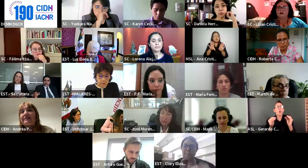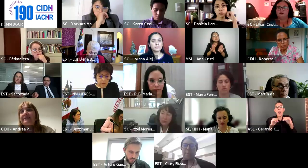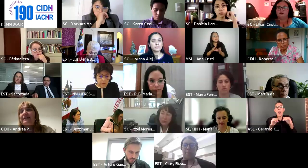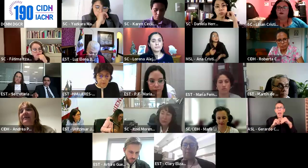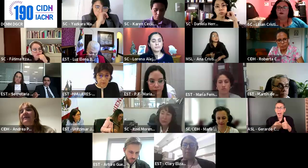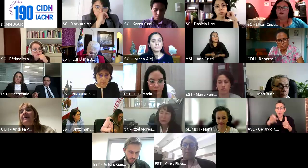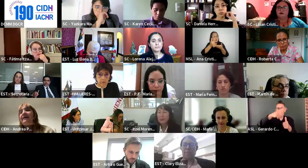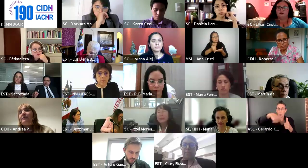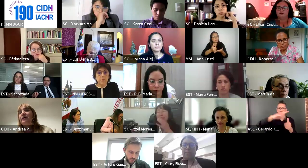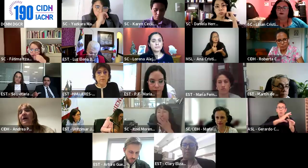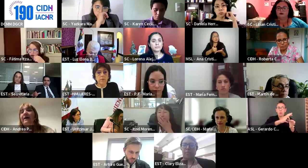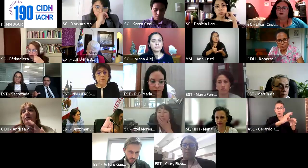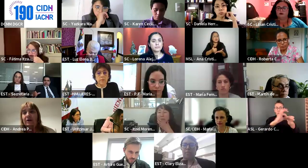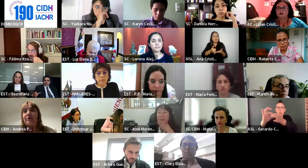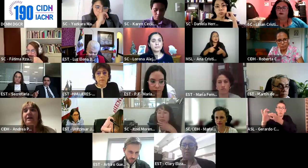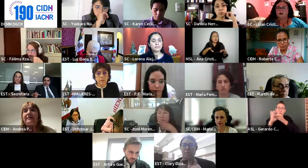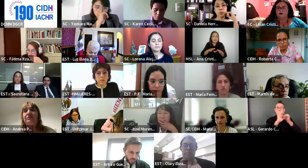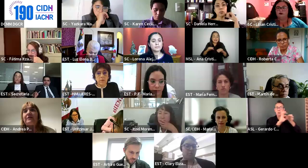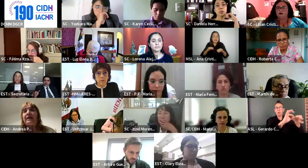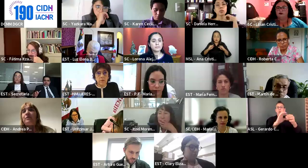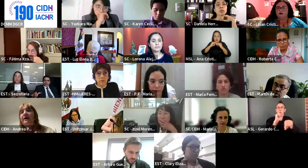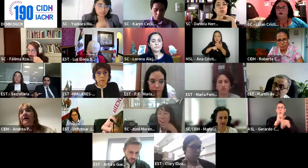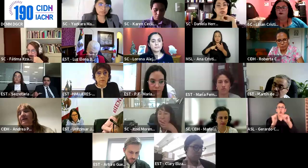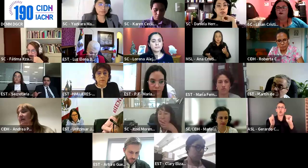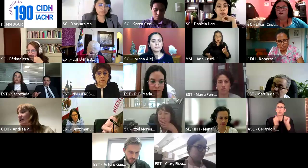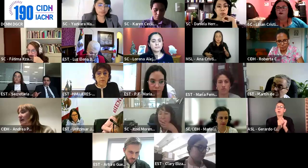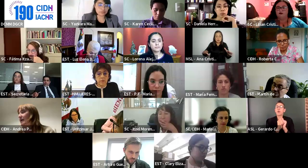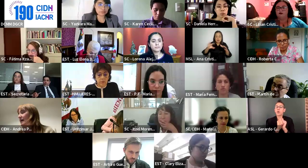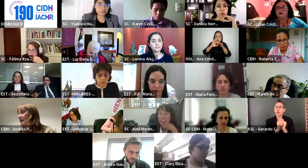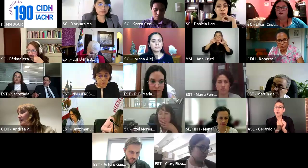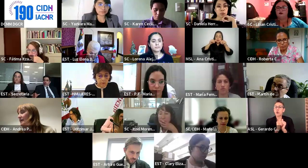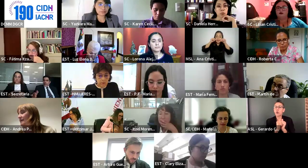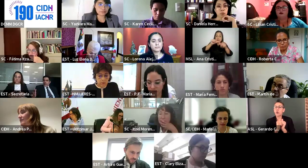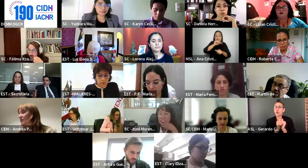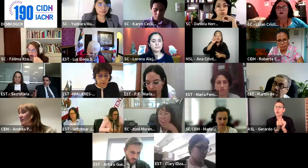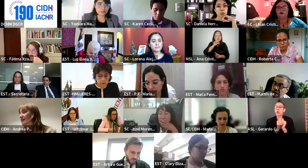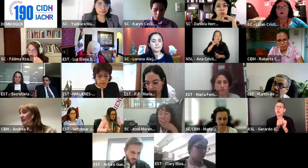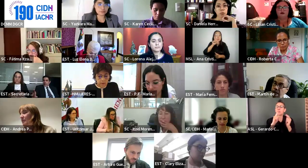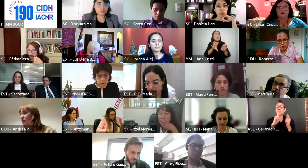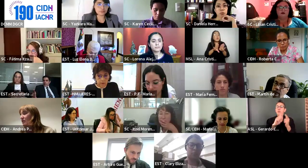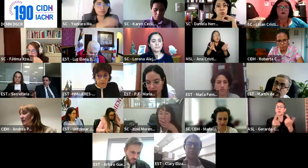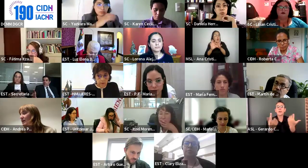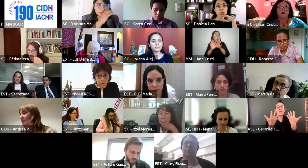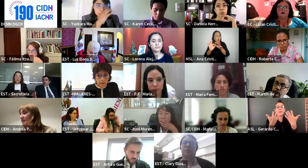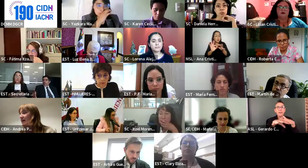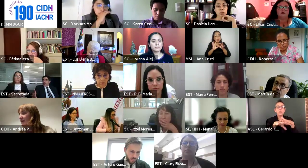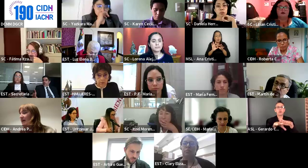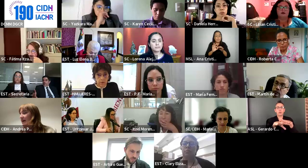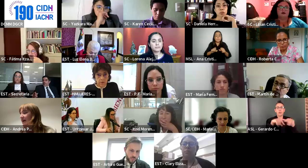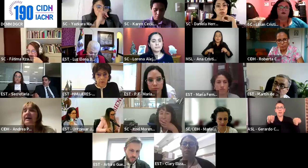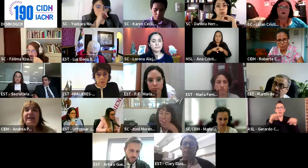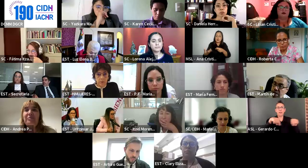las agencias vinculadas con la violencia contra la mujer y la integración de personas con